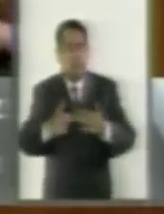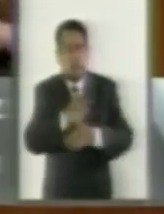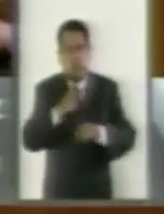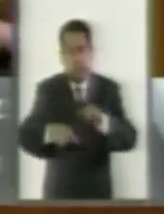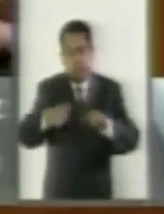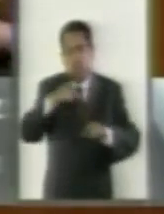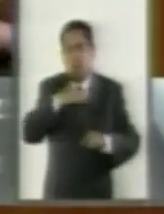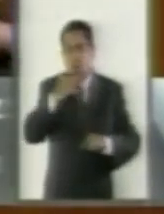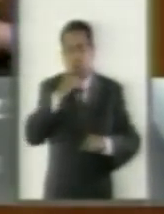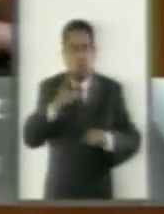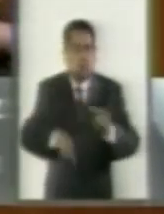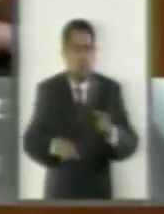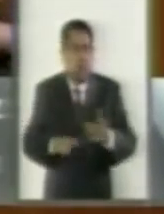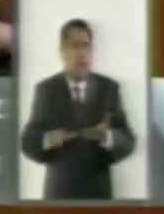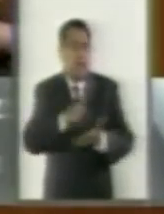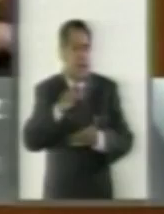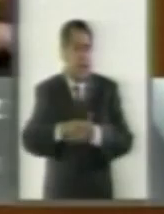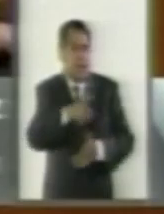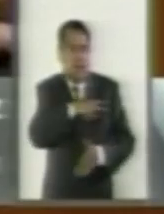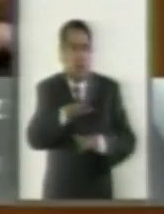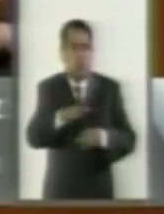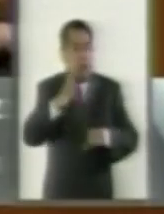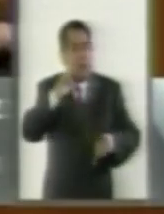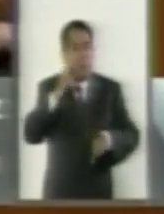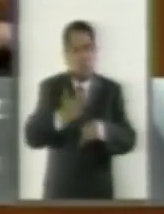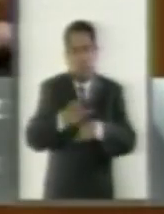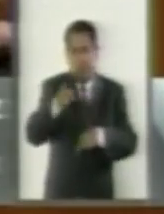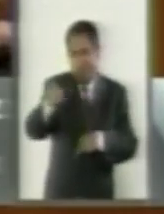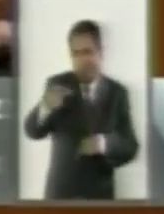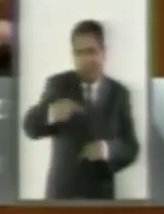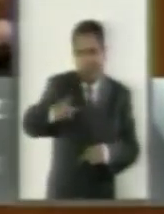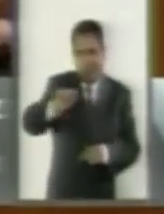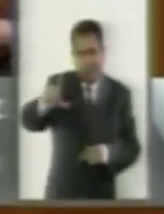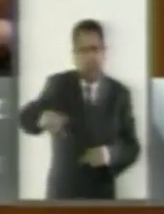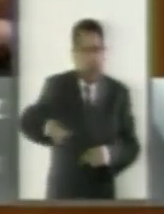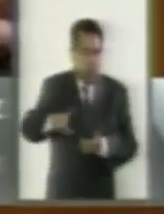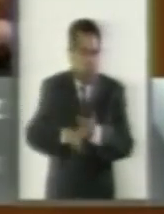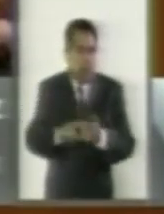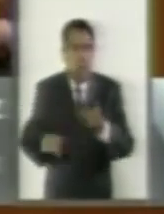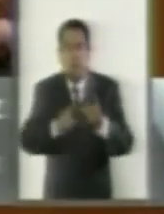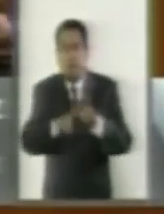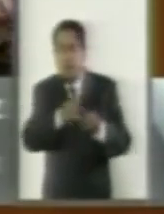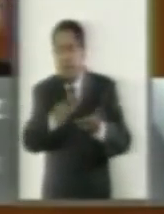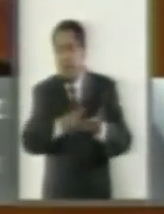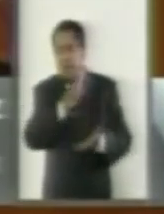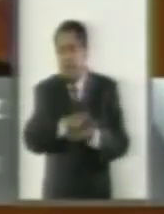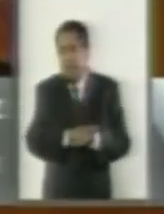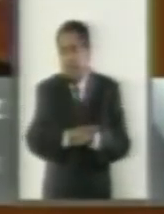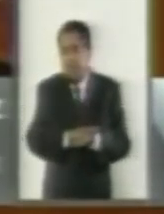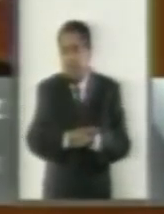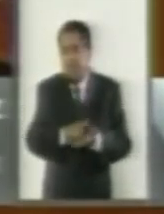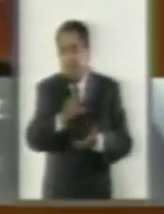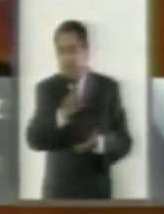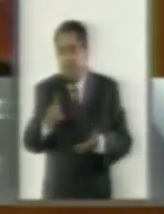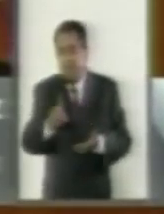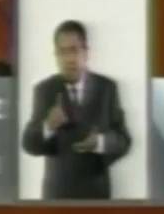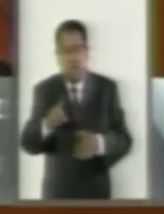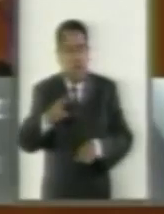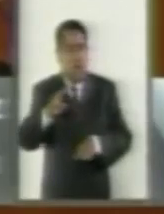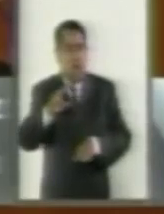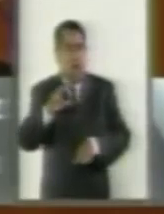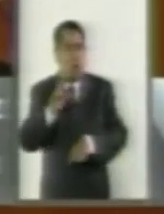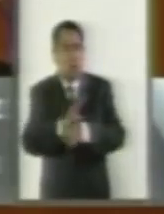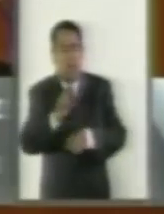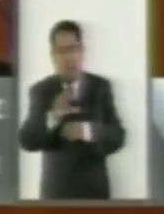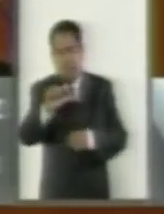Anticorrupción, la Ley General de Responsabilidad de los Servidores Públicos, la Ley de la Auditoría Superior de